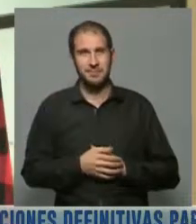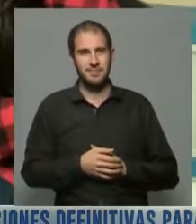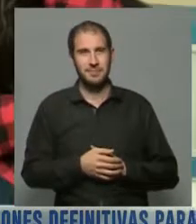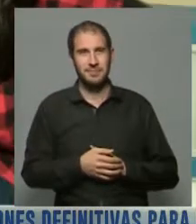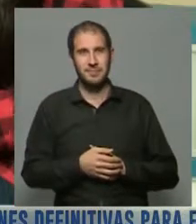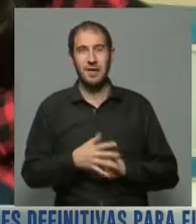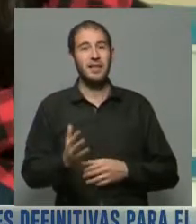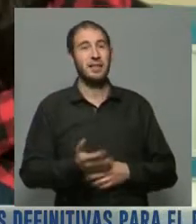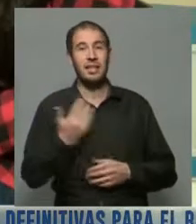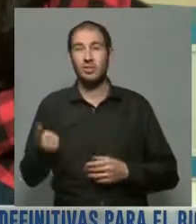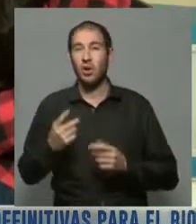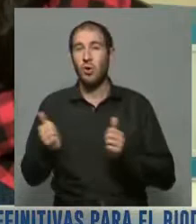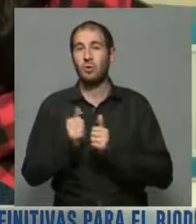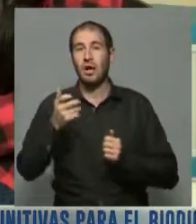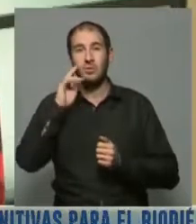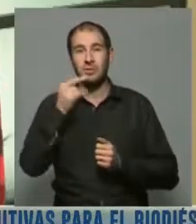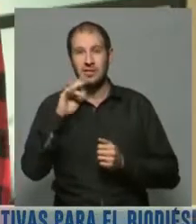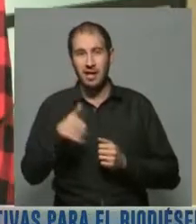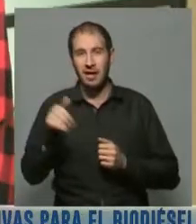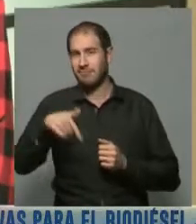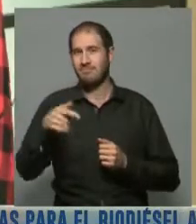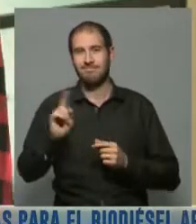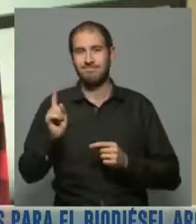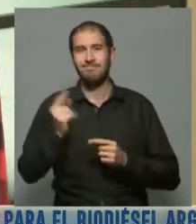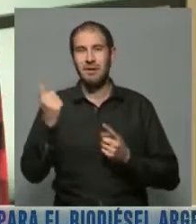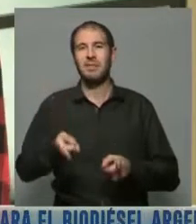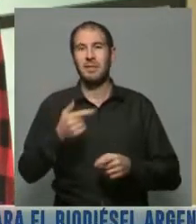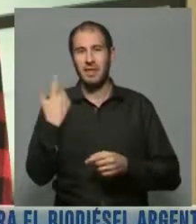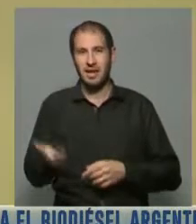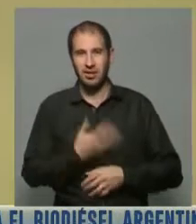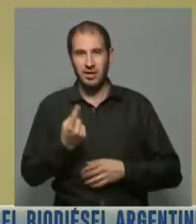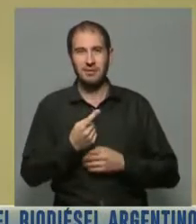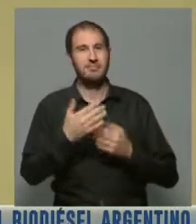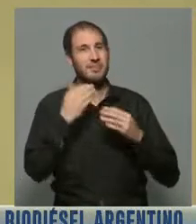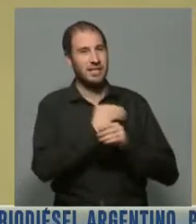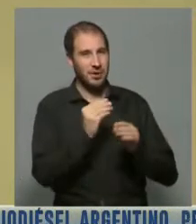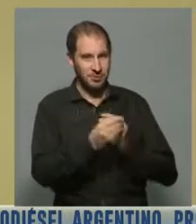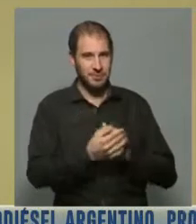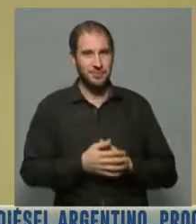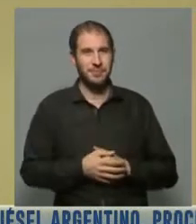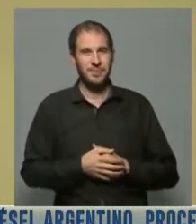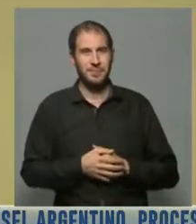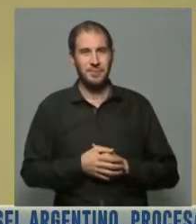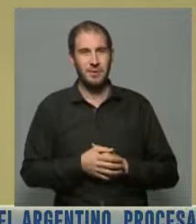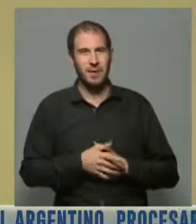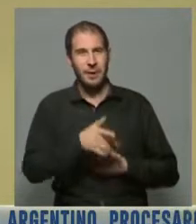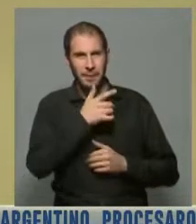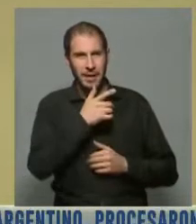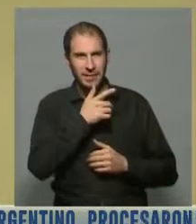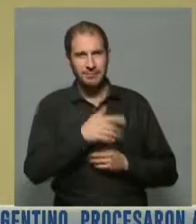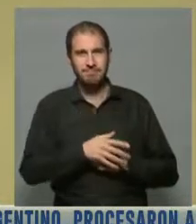Bien. Directora junto con Agustina Tornello, que no está acá, pero también es directora bien de ahora. Le mandamos un saludo grande. Bueno, me imagino